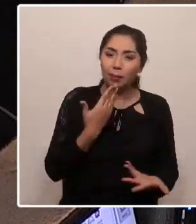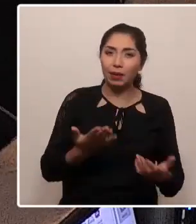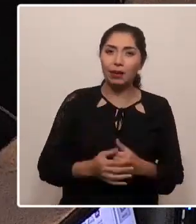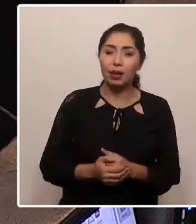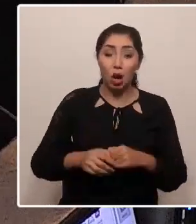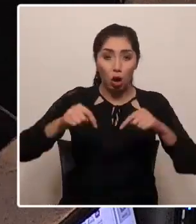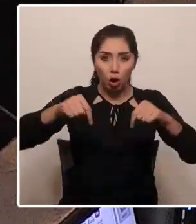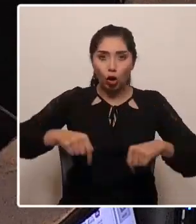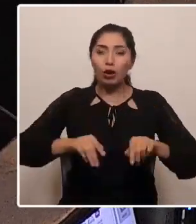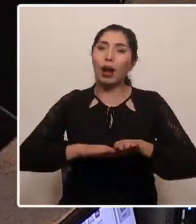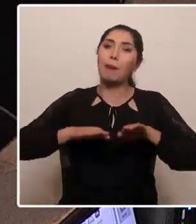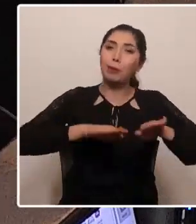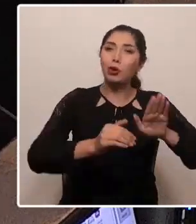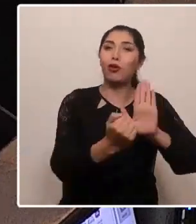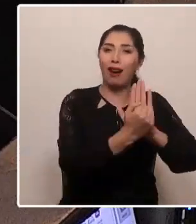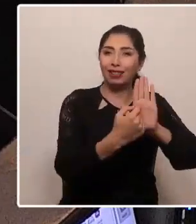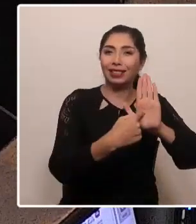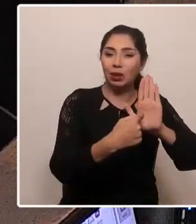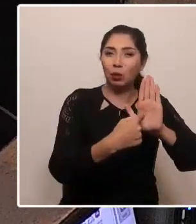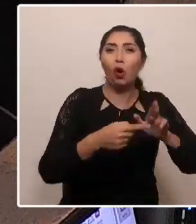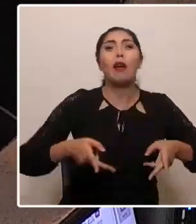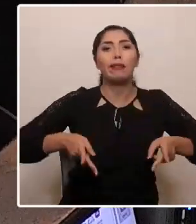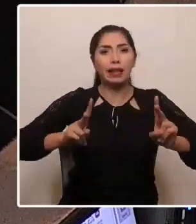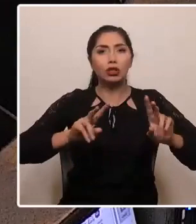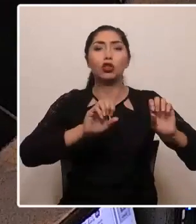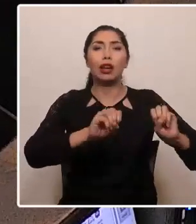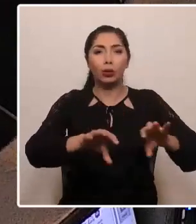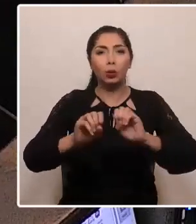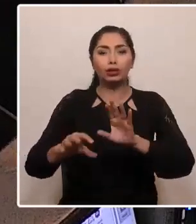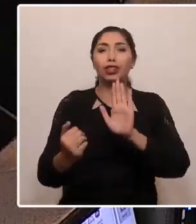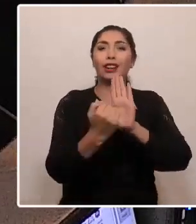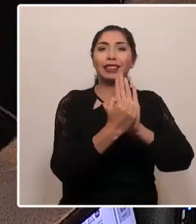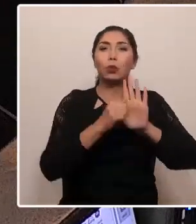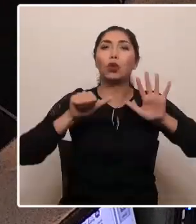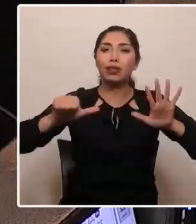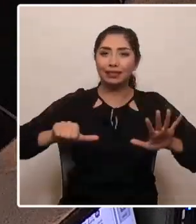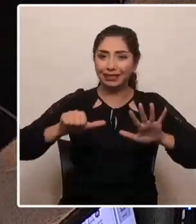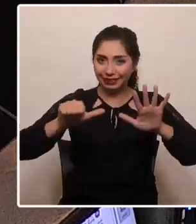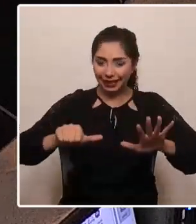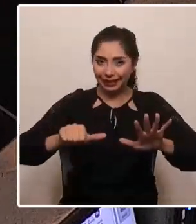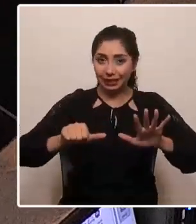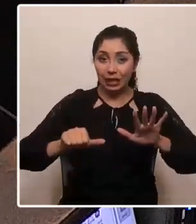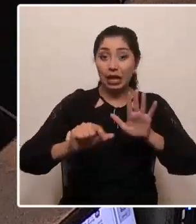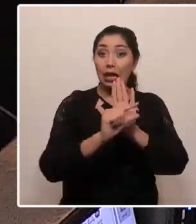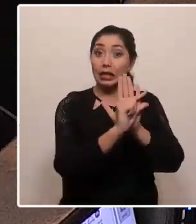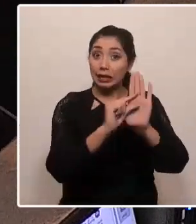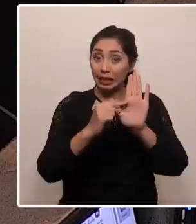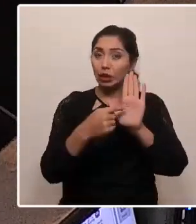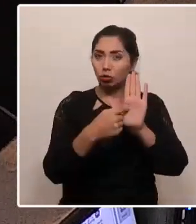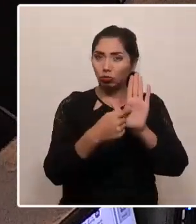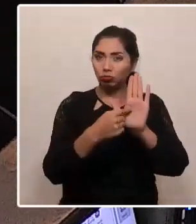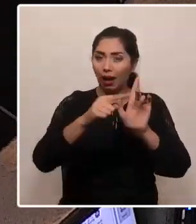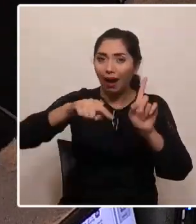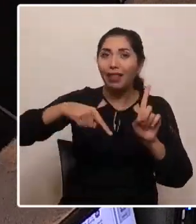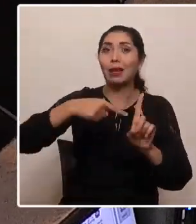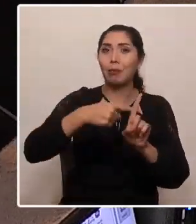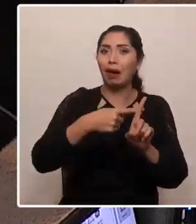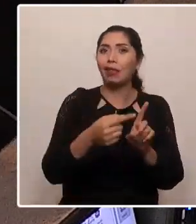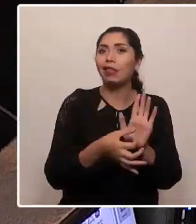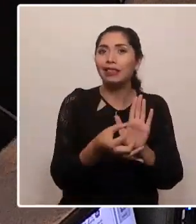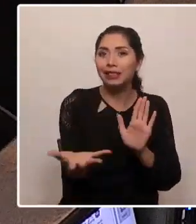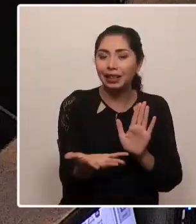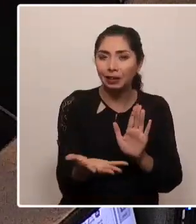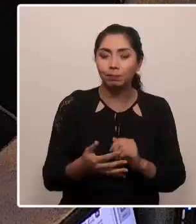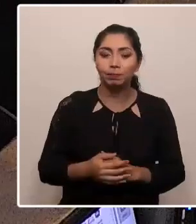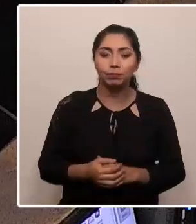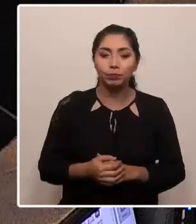este artículo por el derecho a la educación, el artículo 16, que en uno de sus incisos además destaca